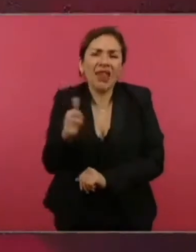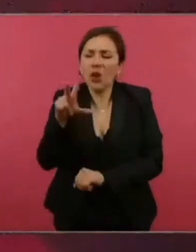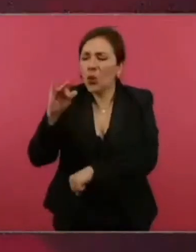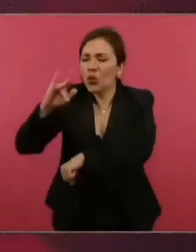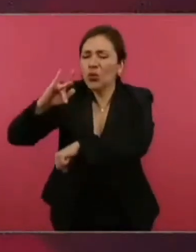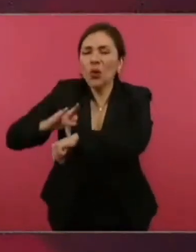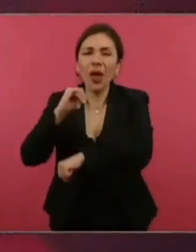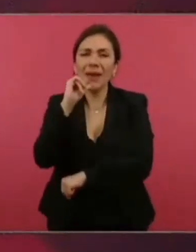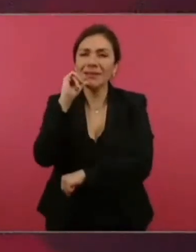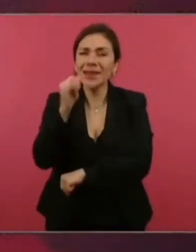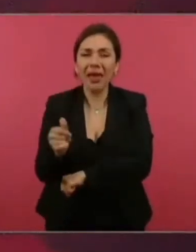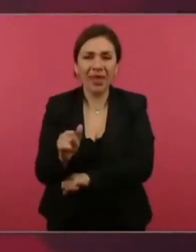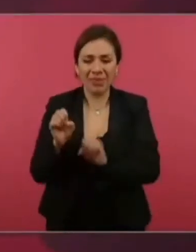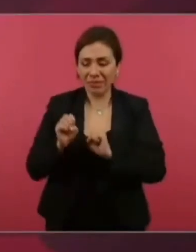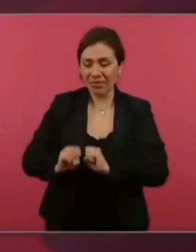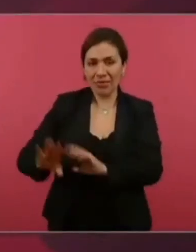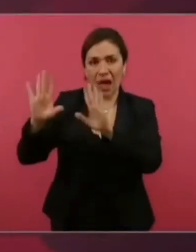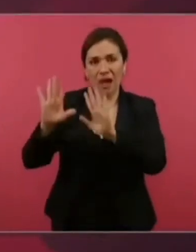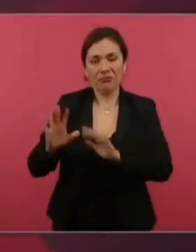que